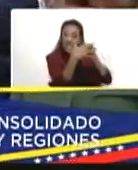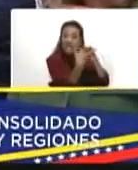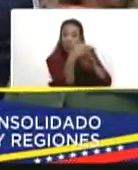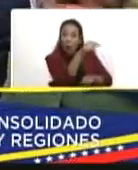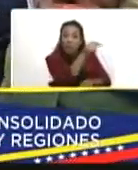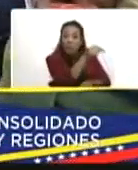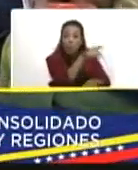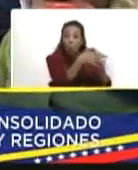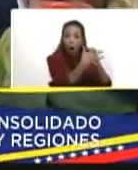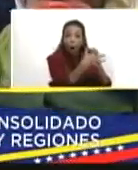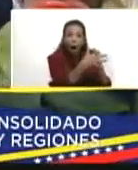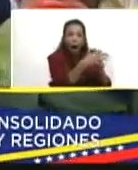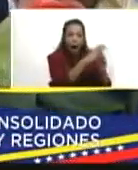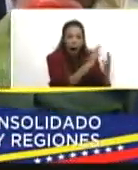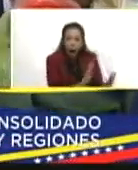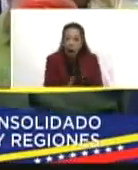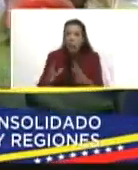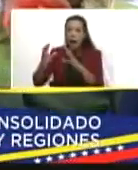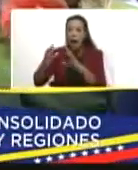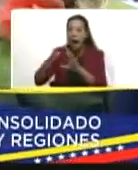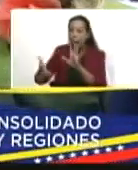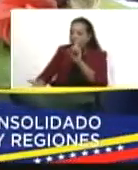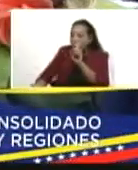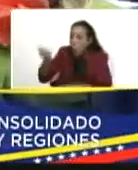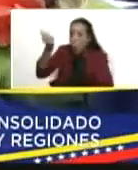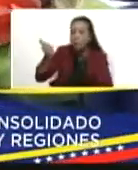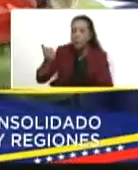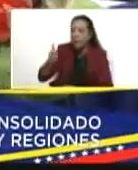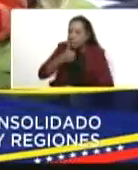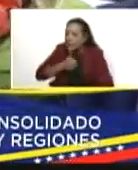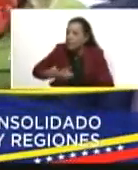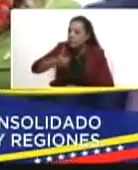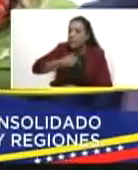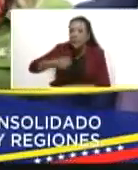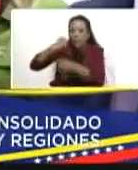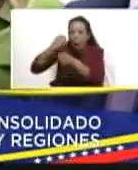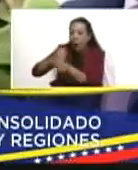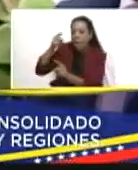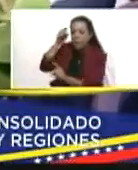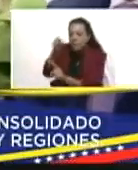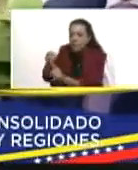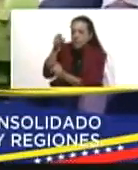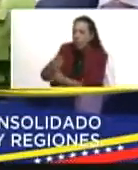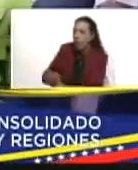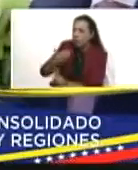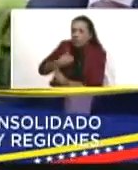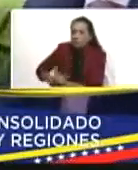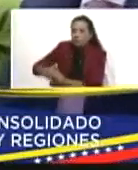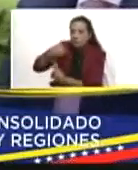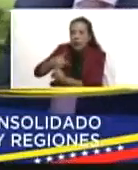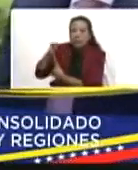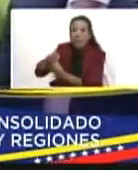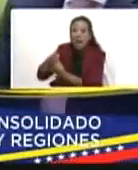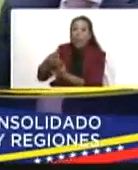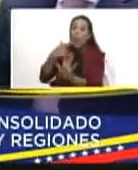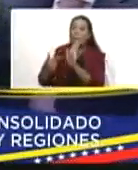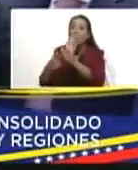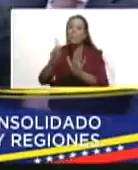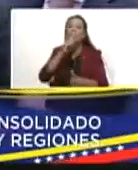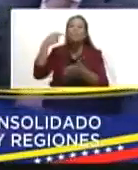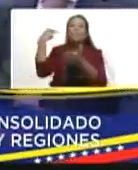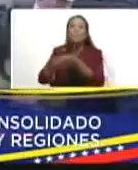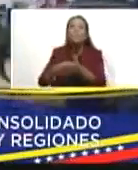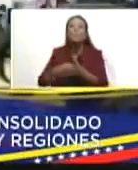resultados obtenidos cada meta cumplida con esfuerzo debe llevar la etiqueta